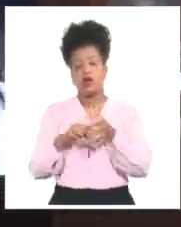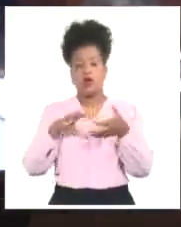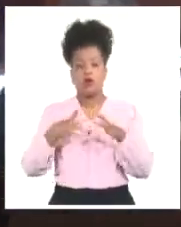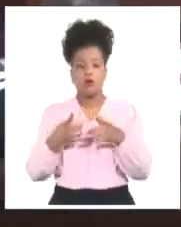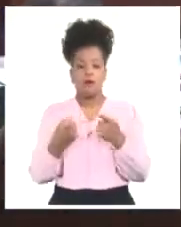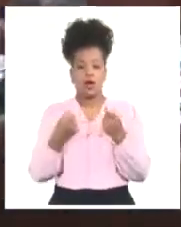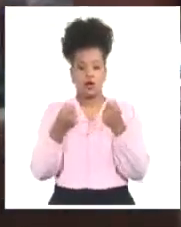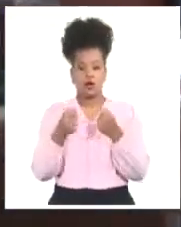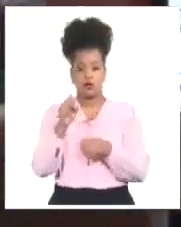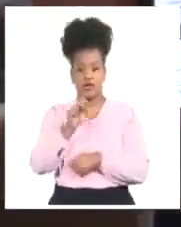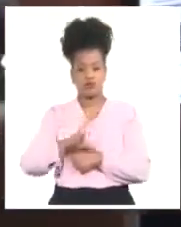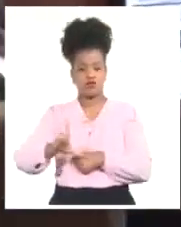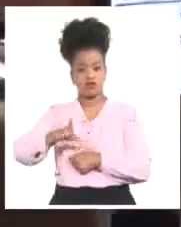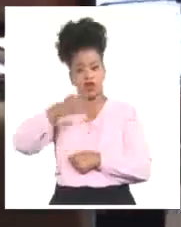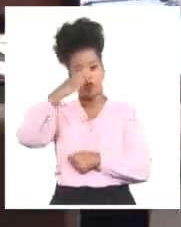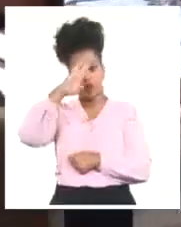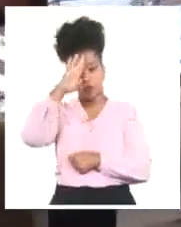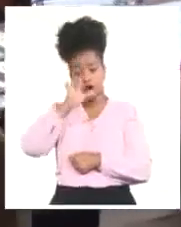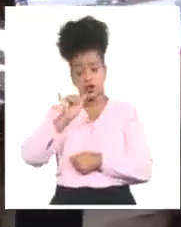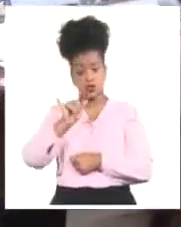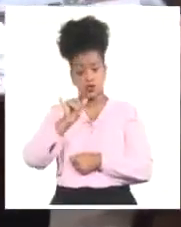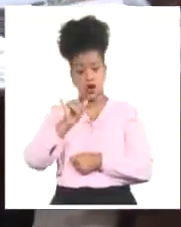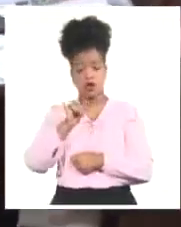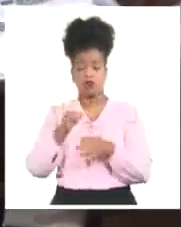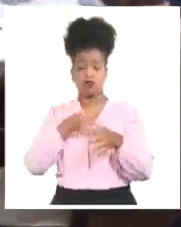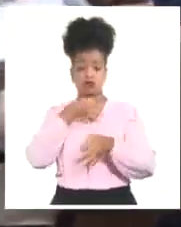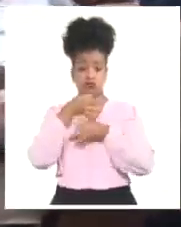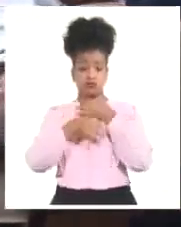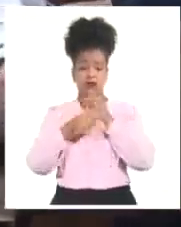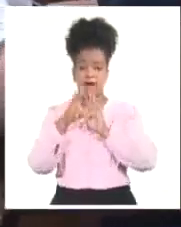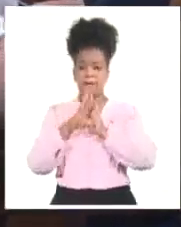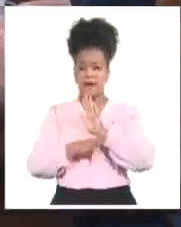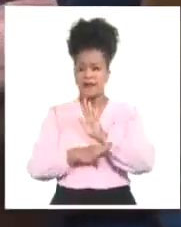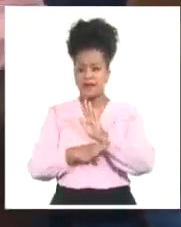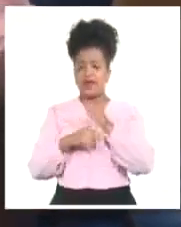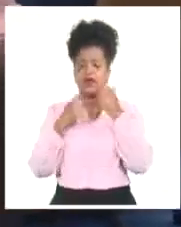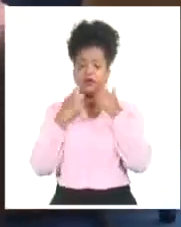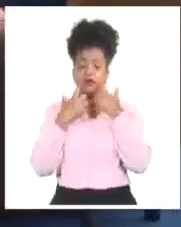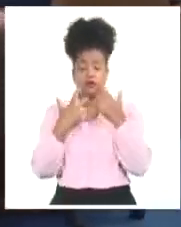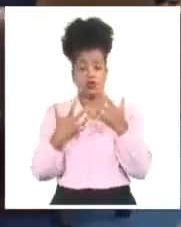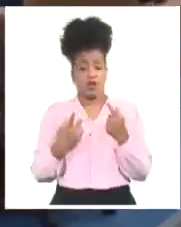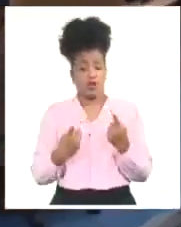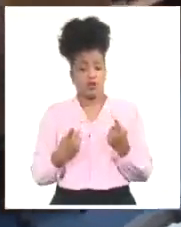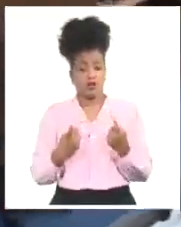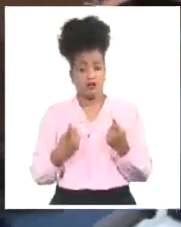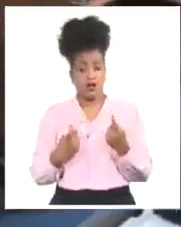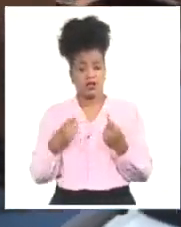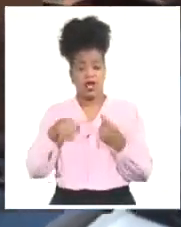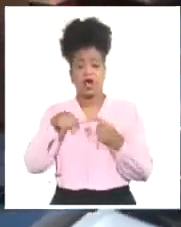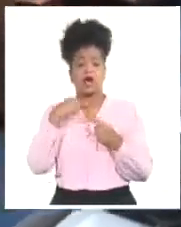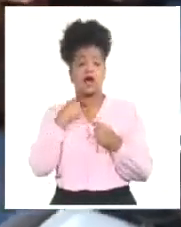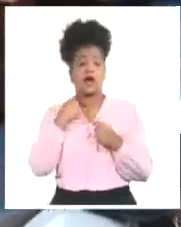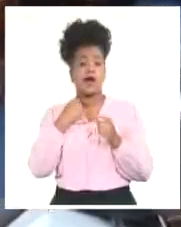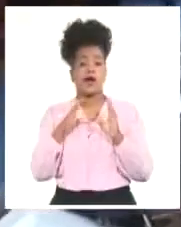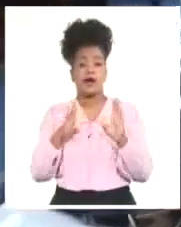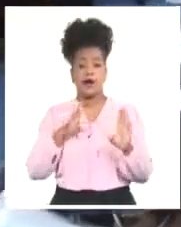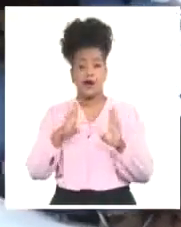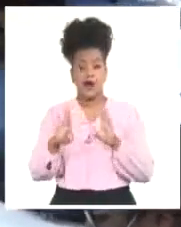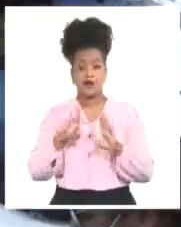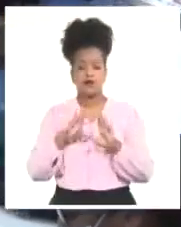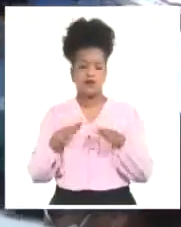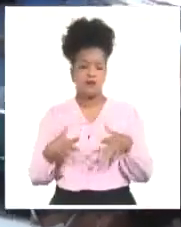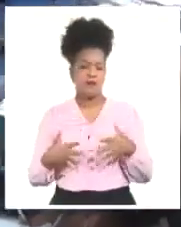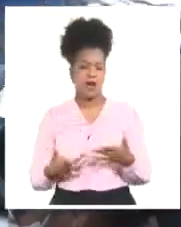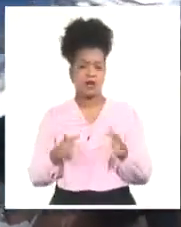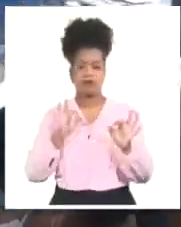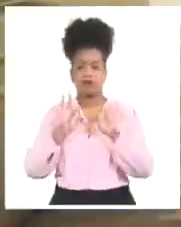del país y se refirió a las medidas que se priorizan en este importante instrumento durante el presente año para respaldar la